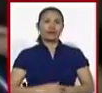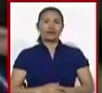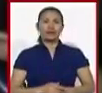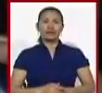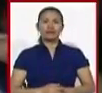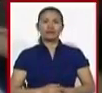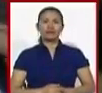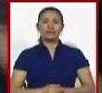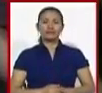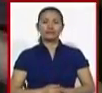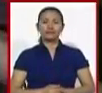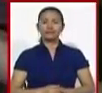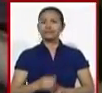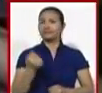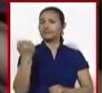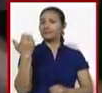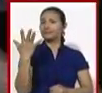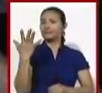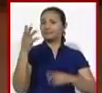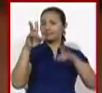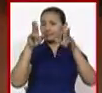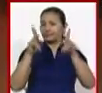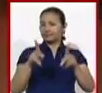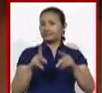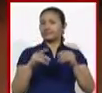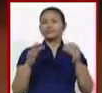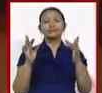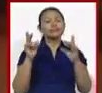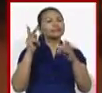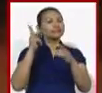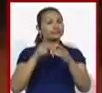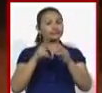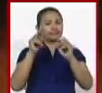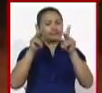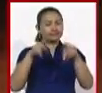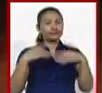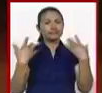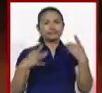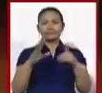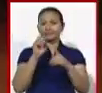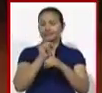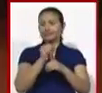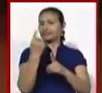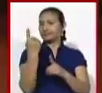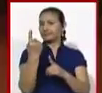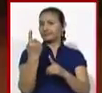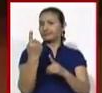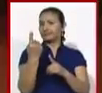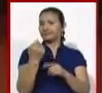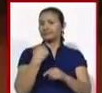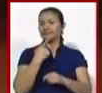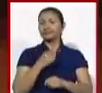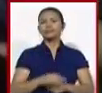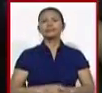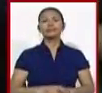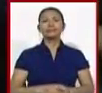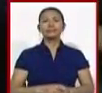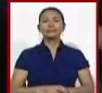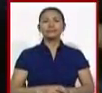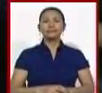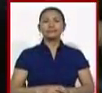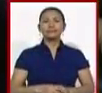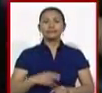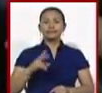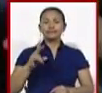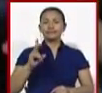Sí, eran como unas 15 personas, pero con la intervención de los vecinos hemos logrado agarrar a uno que ahorita se encuentra allá